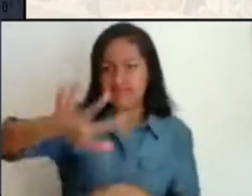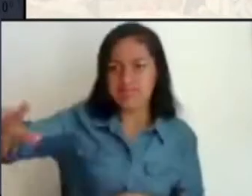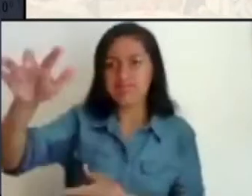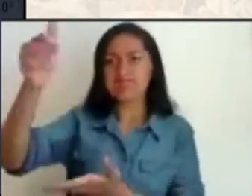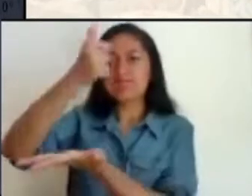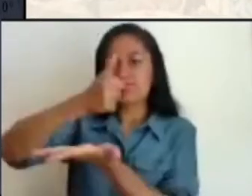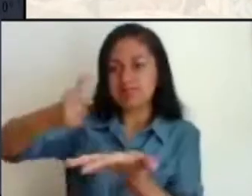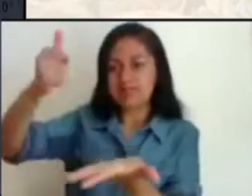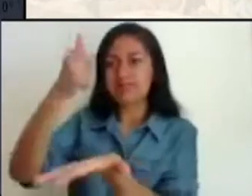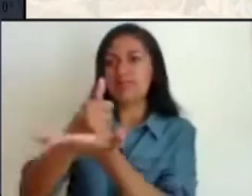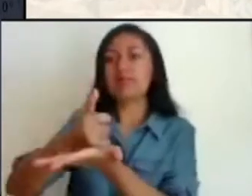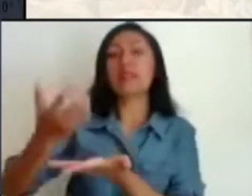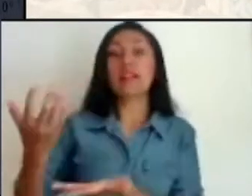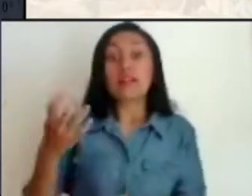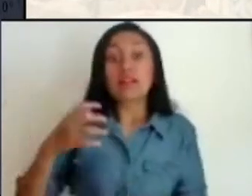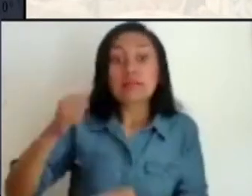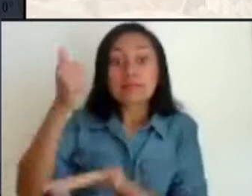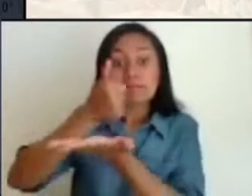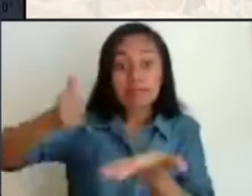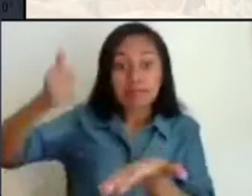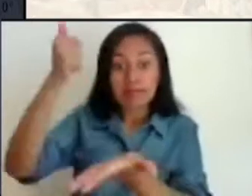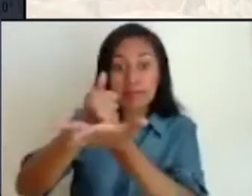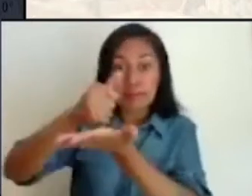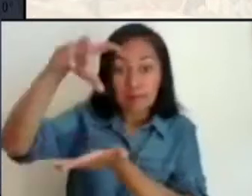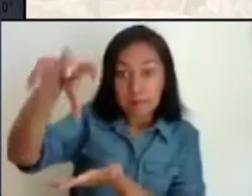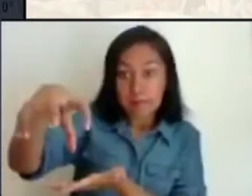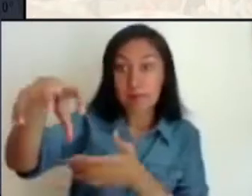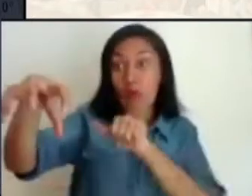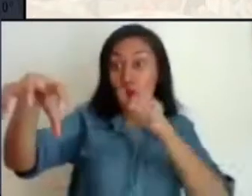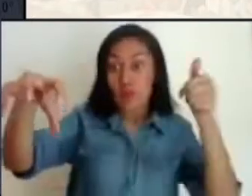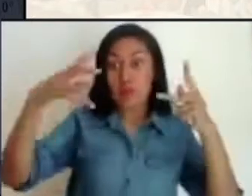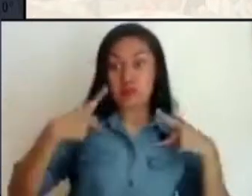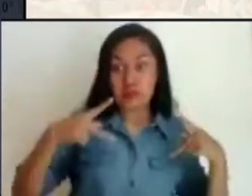de Trebisonda catapultaron a los muertos de peste hacia afuera